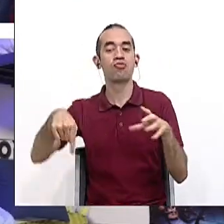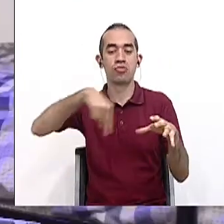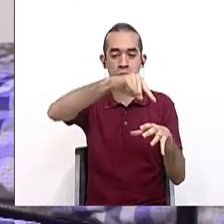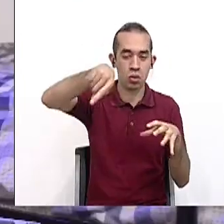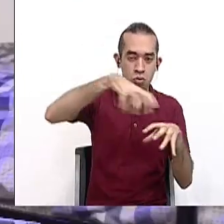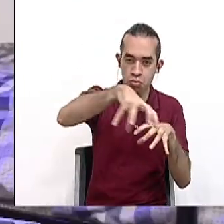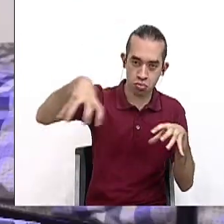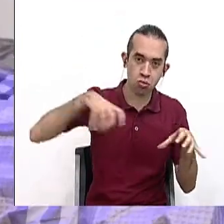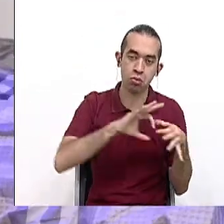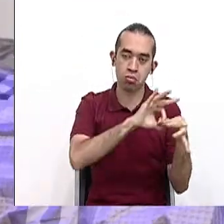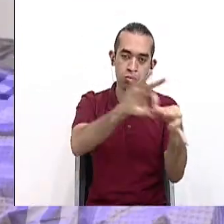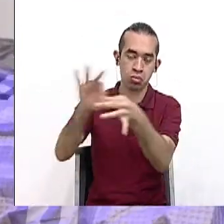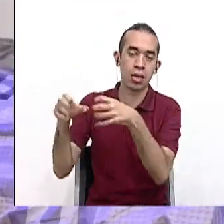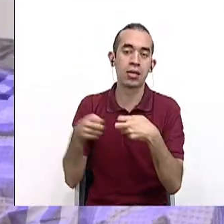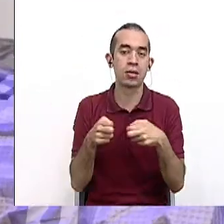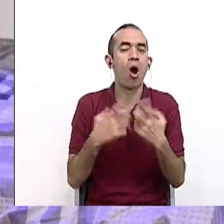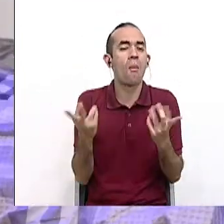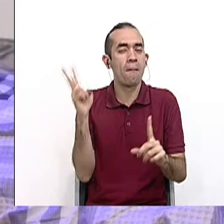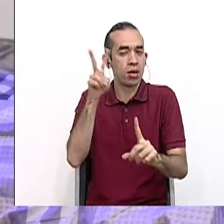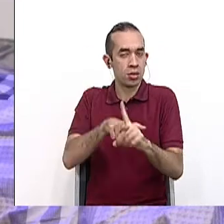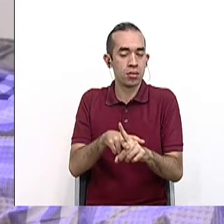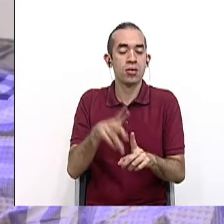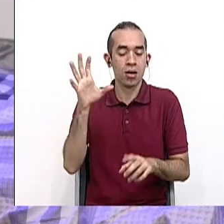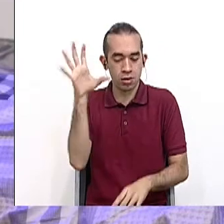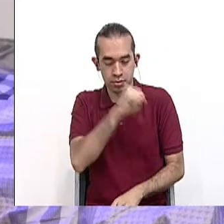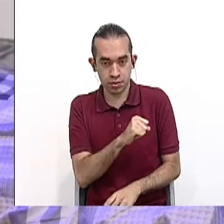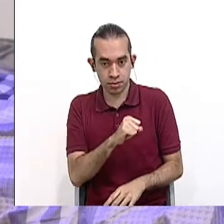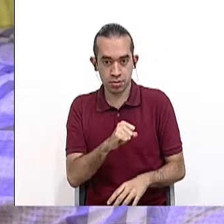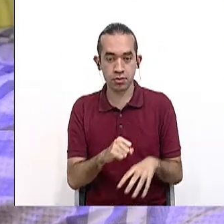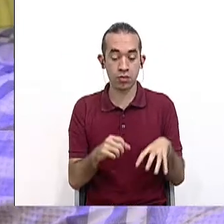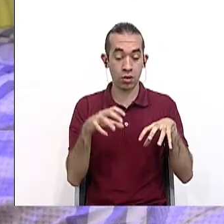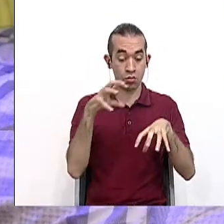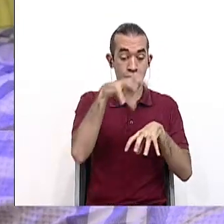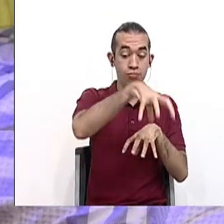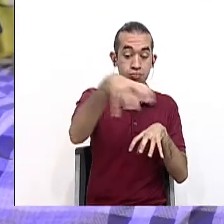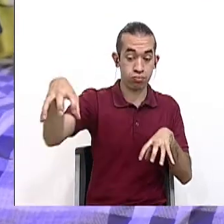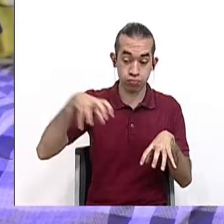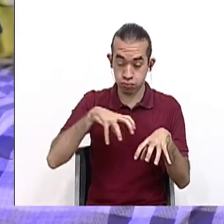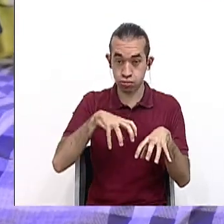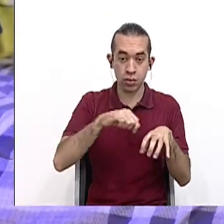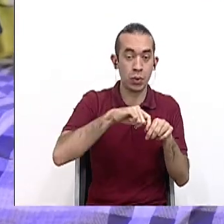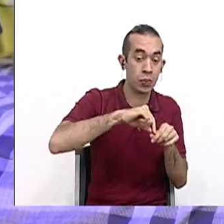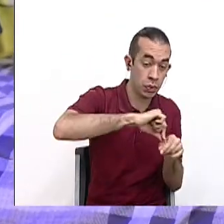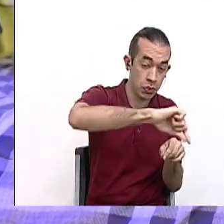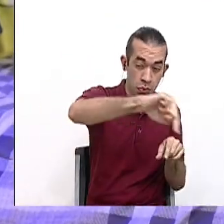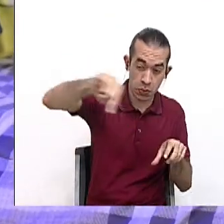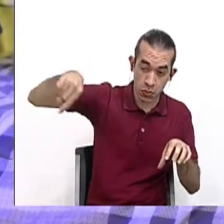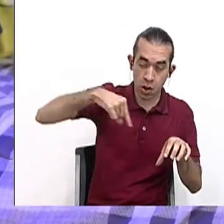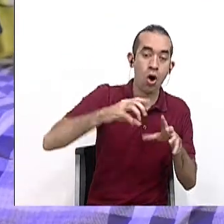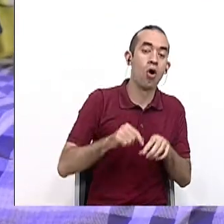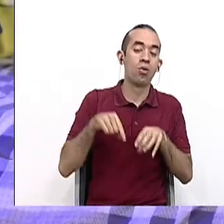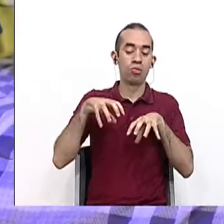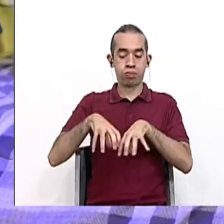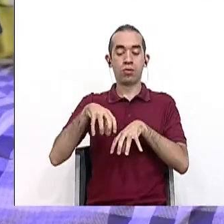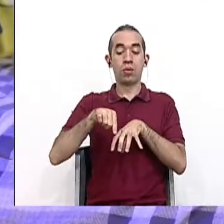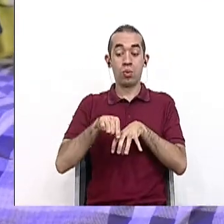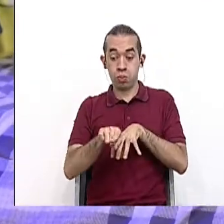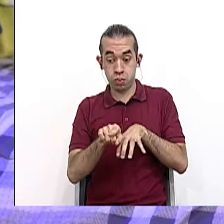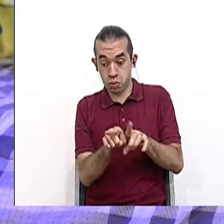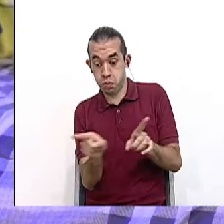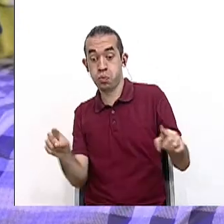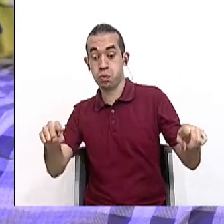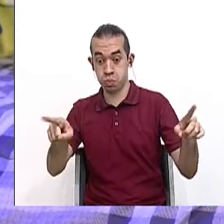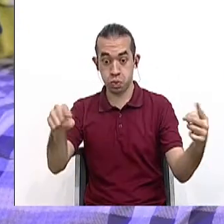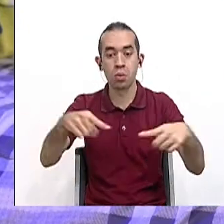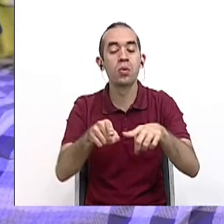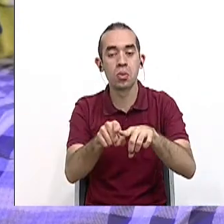circuito? Bien, debemos descifrar si el circuito está en serie o en paralelo, ya que cada uno tiene sus propias reglas para lograr un